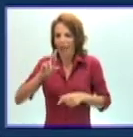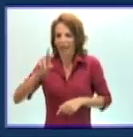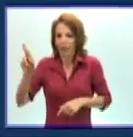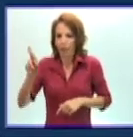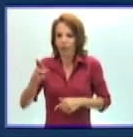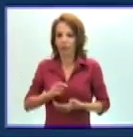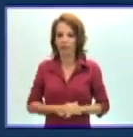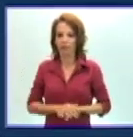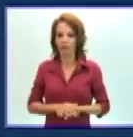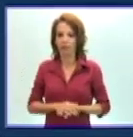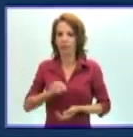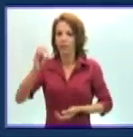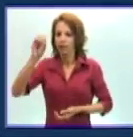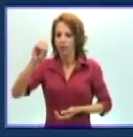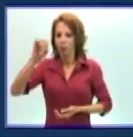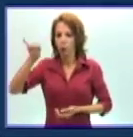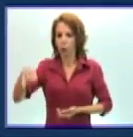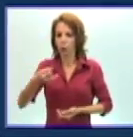0,12 milímetros o